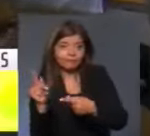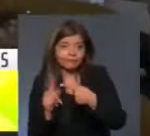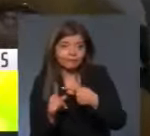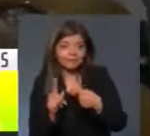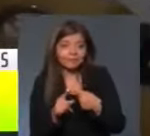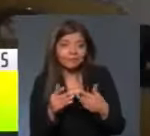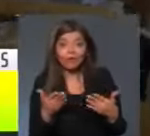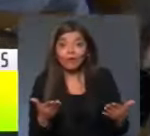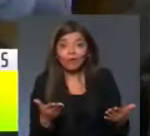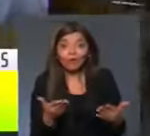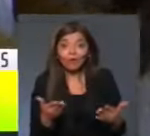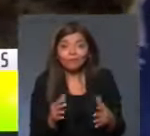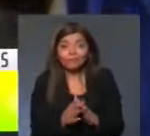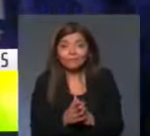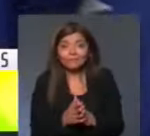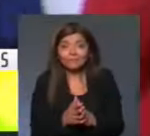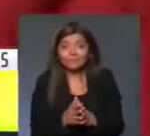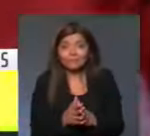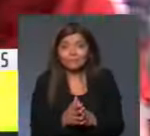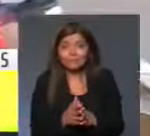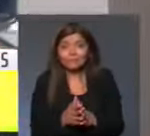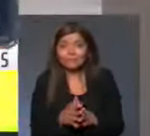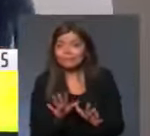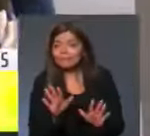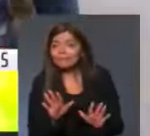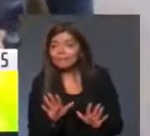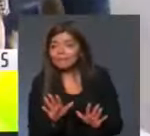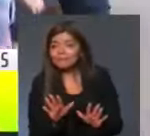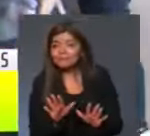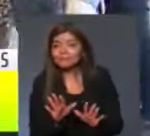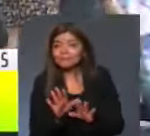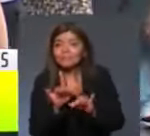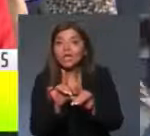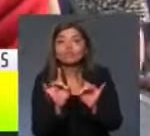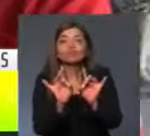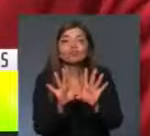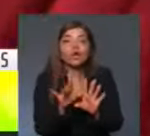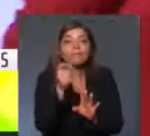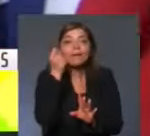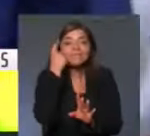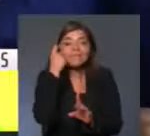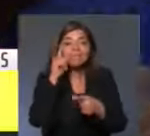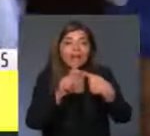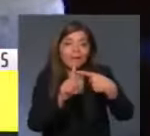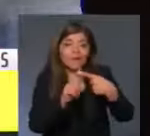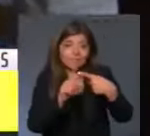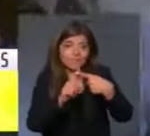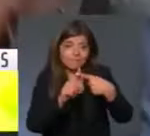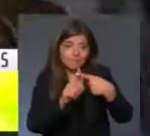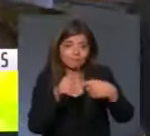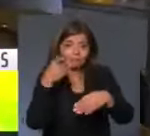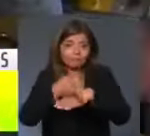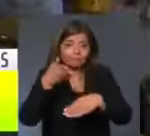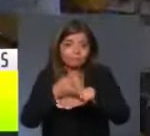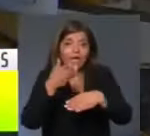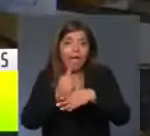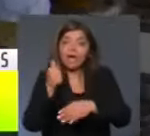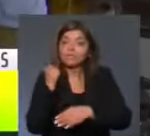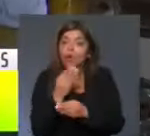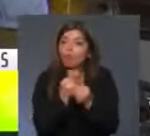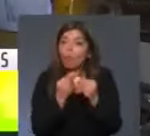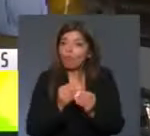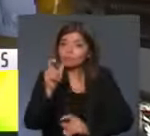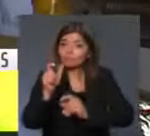que quita la pelea de quién quiere hablar. Pero, no, sí, mira, solamente para saber la participación, porque ayer fue una jornada muy